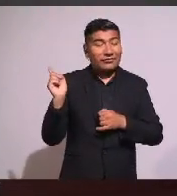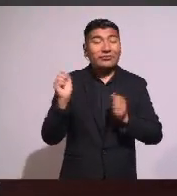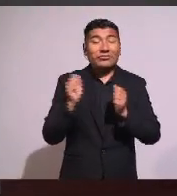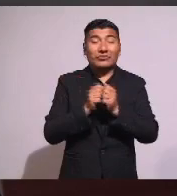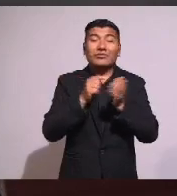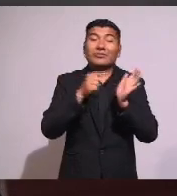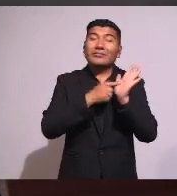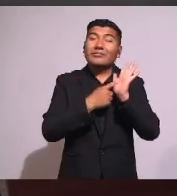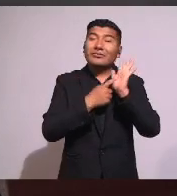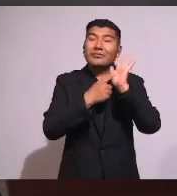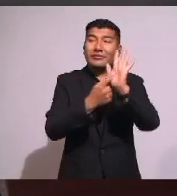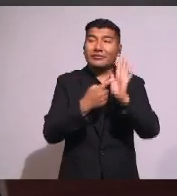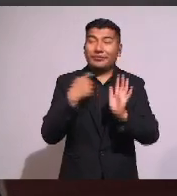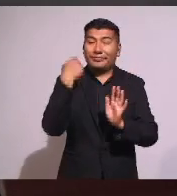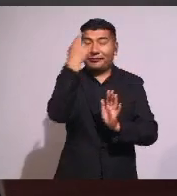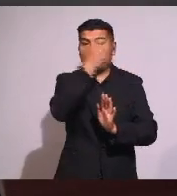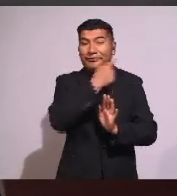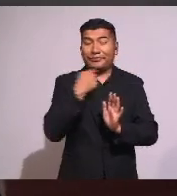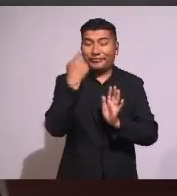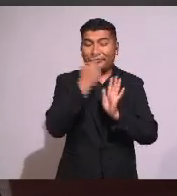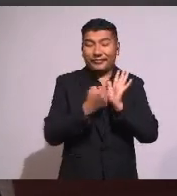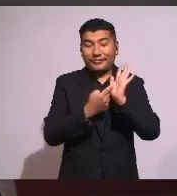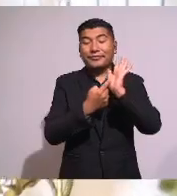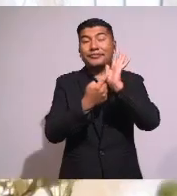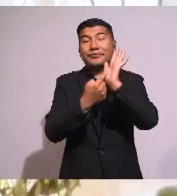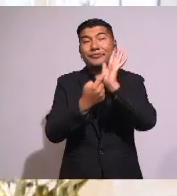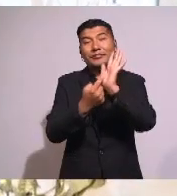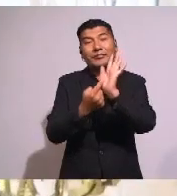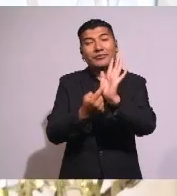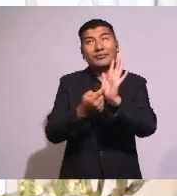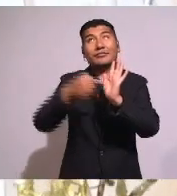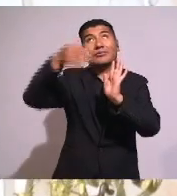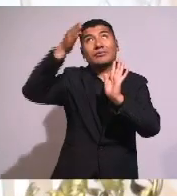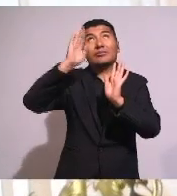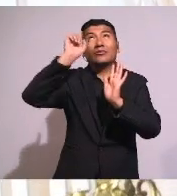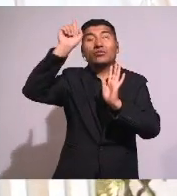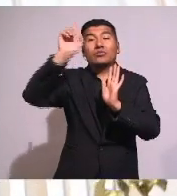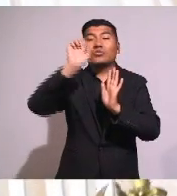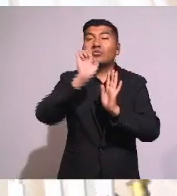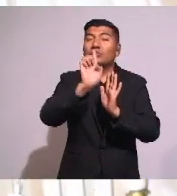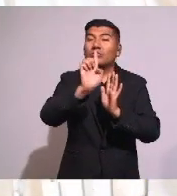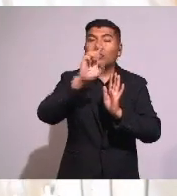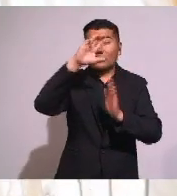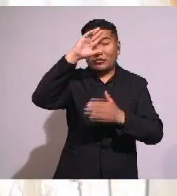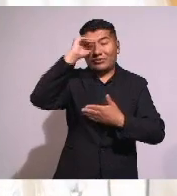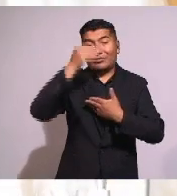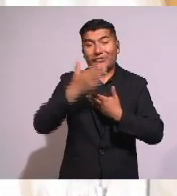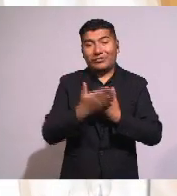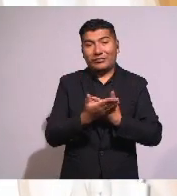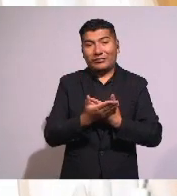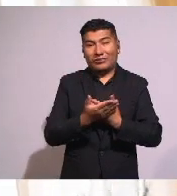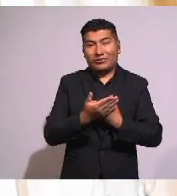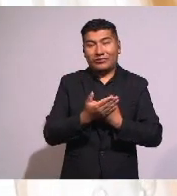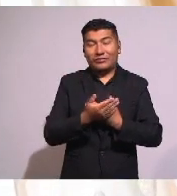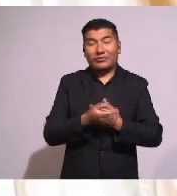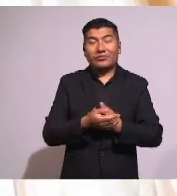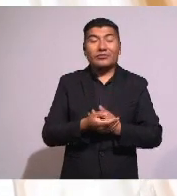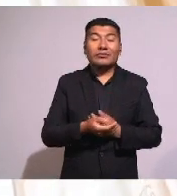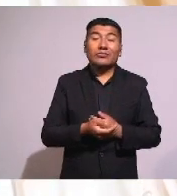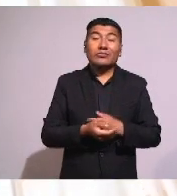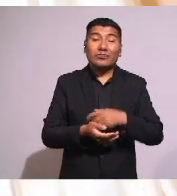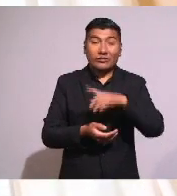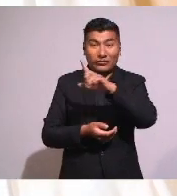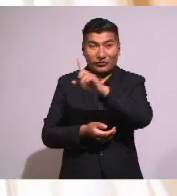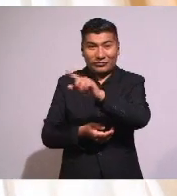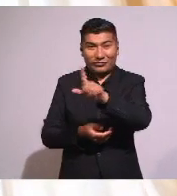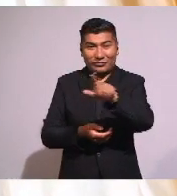este gesto sencillo de presentar delante de Dios a su único Hijo, el primogénito.